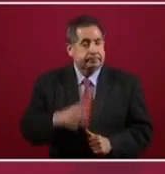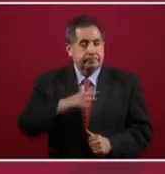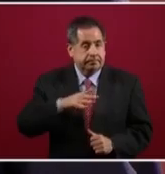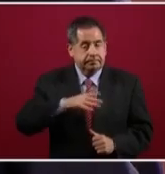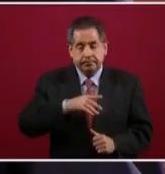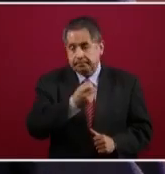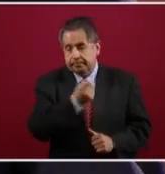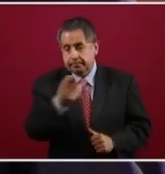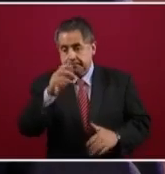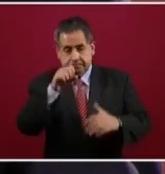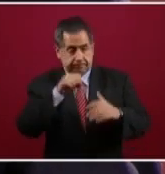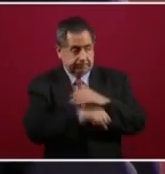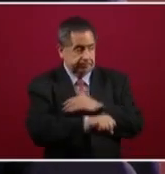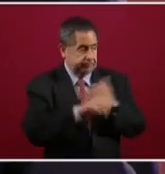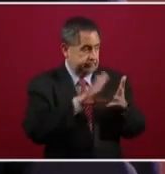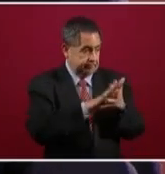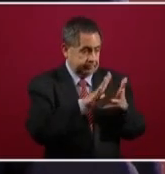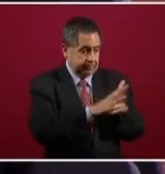presos